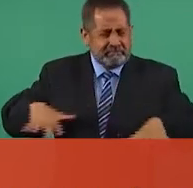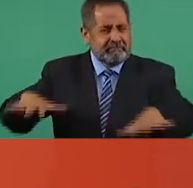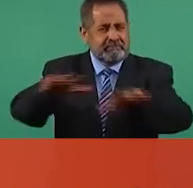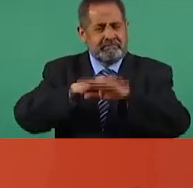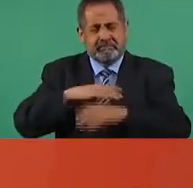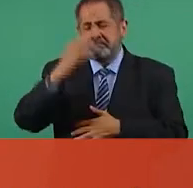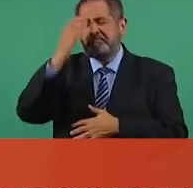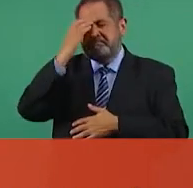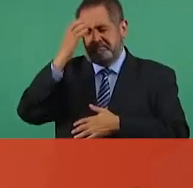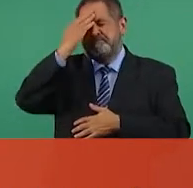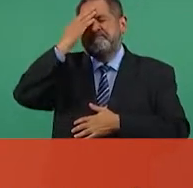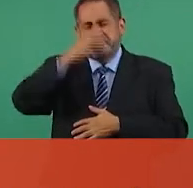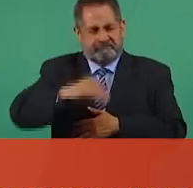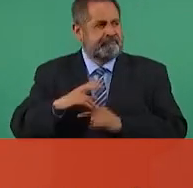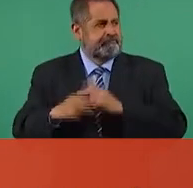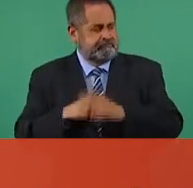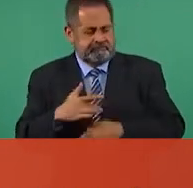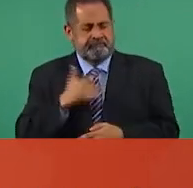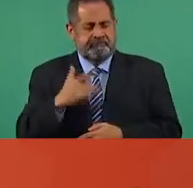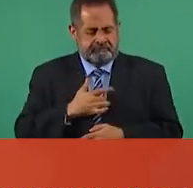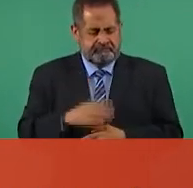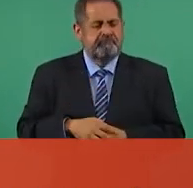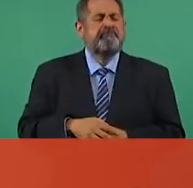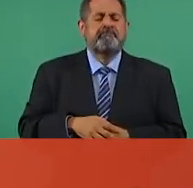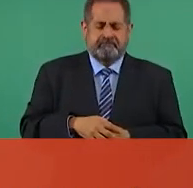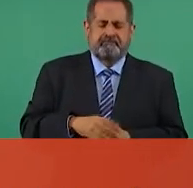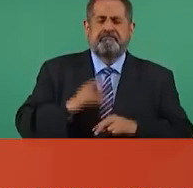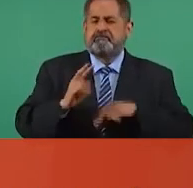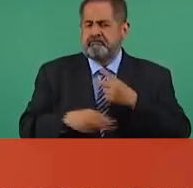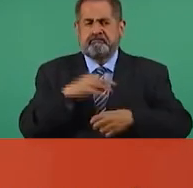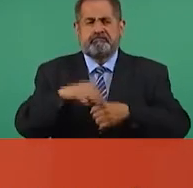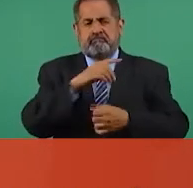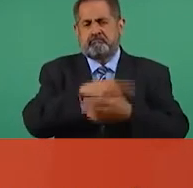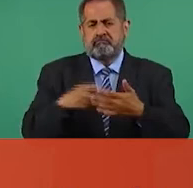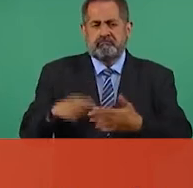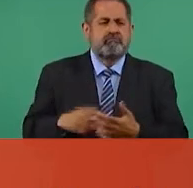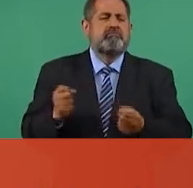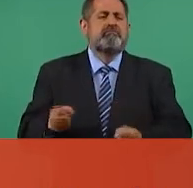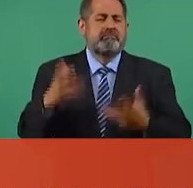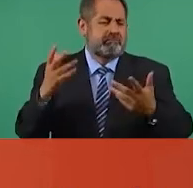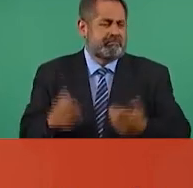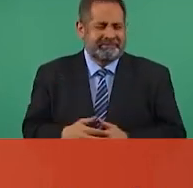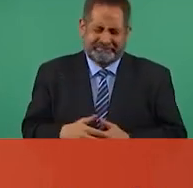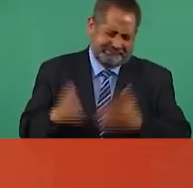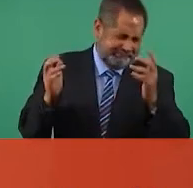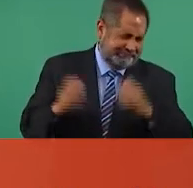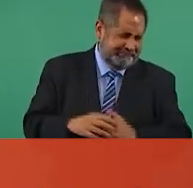ciudadanos conscientes. ¿Cuántos?